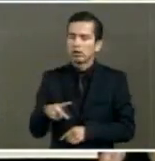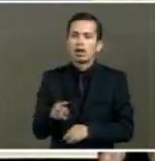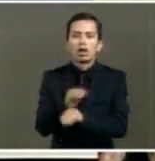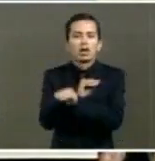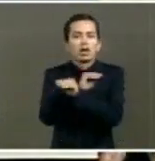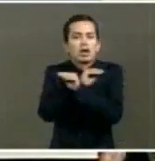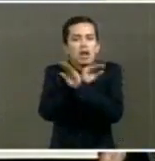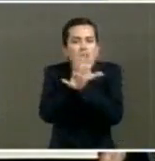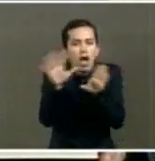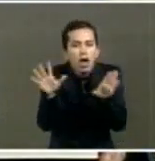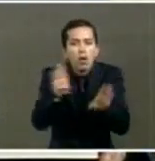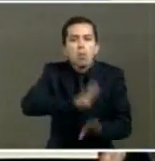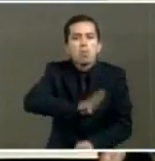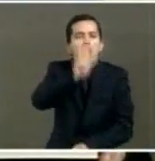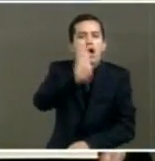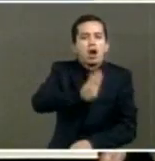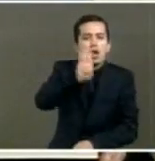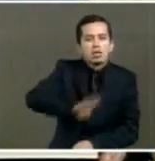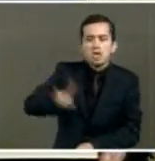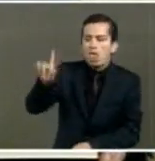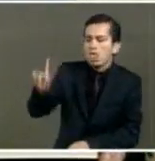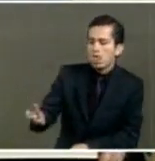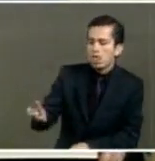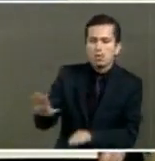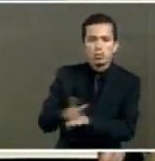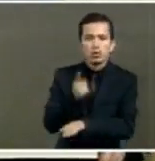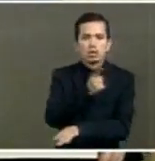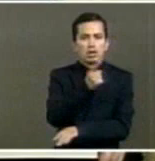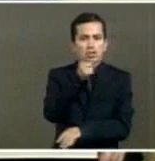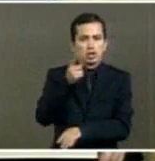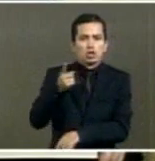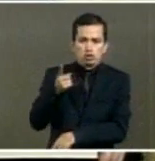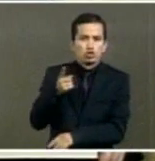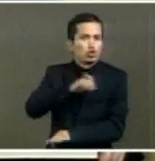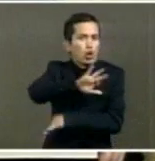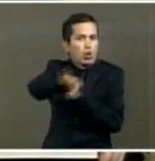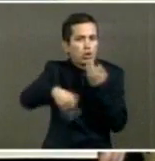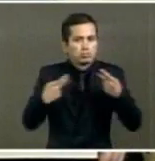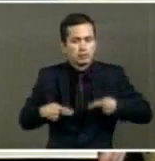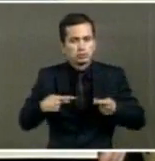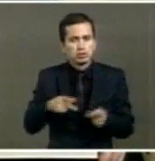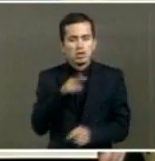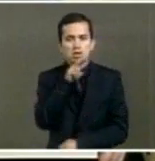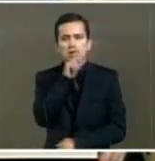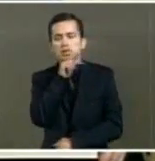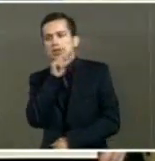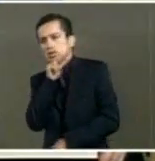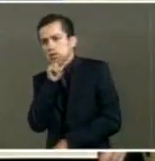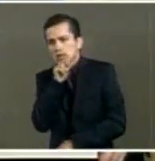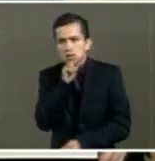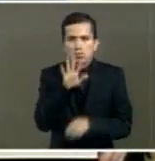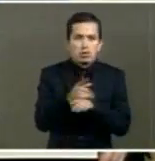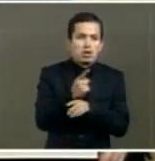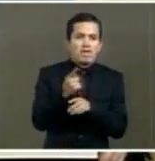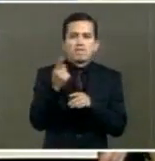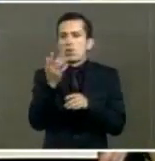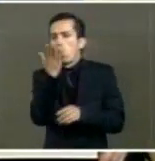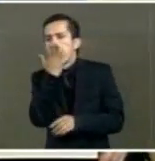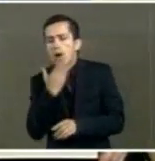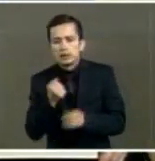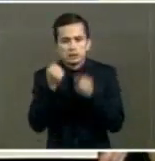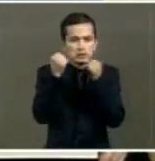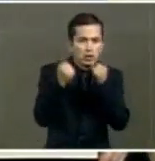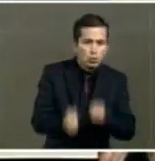la abrumadora preocupación que con justa razón todos sentimos por el tema de la